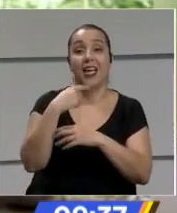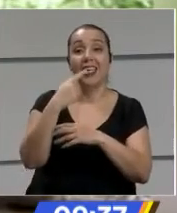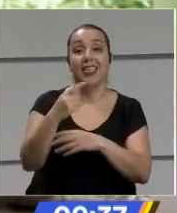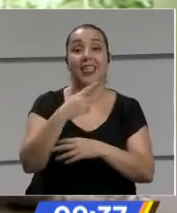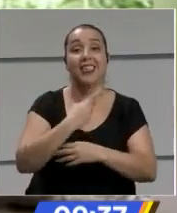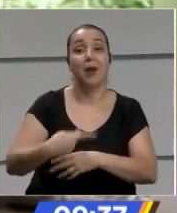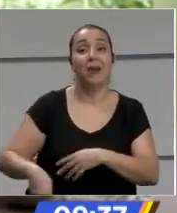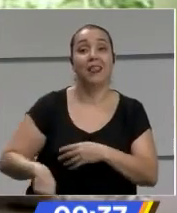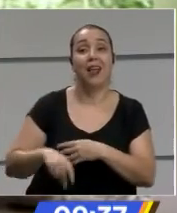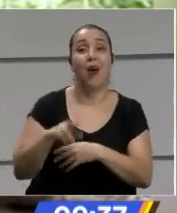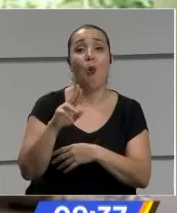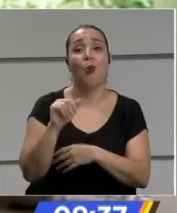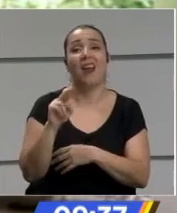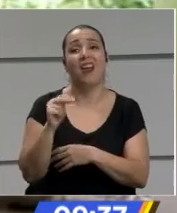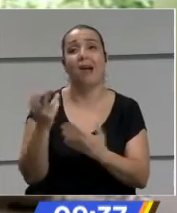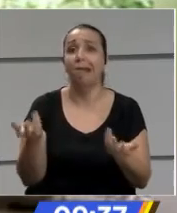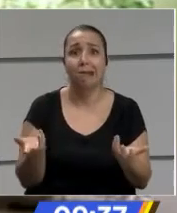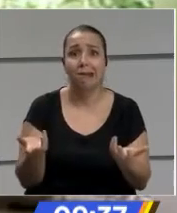Hungría.